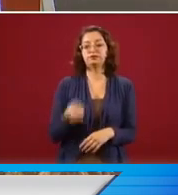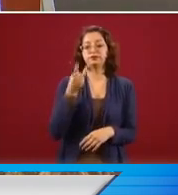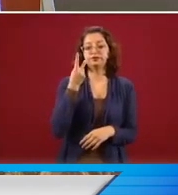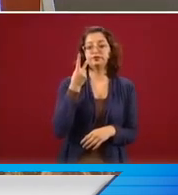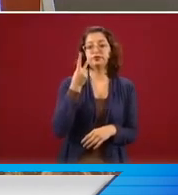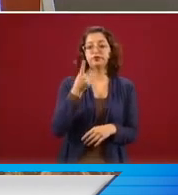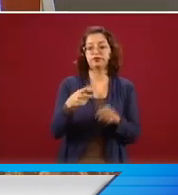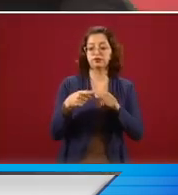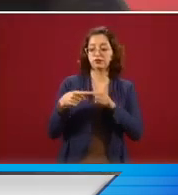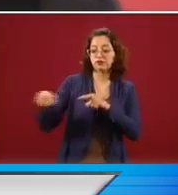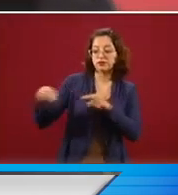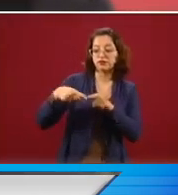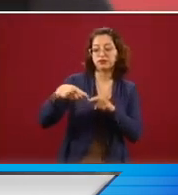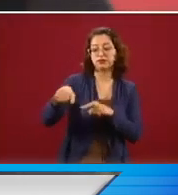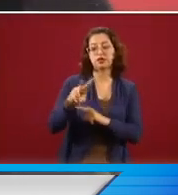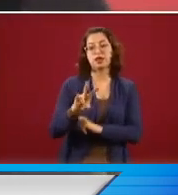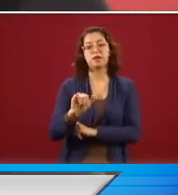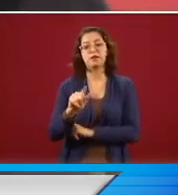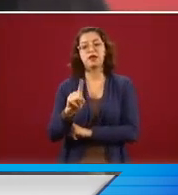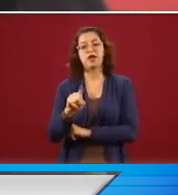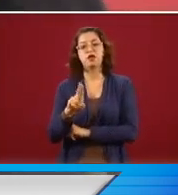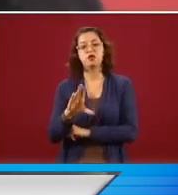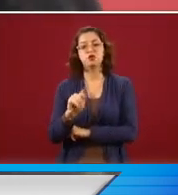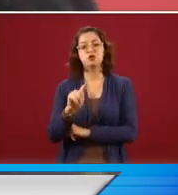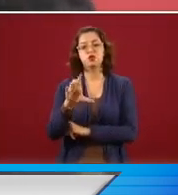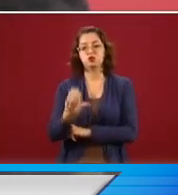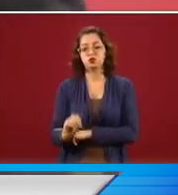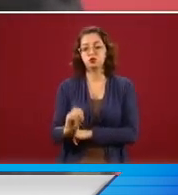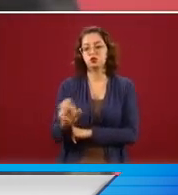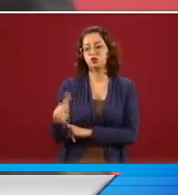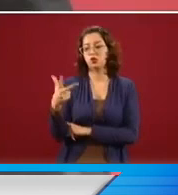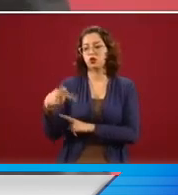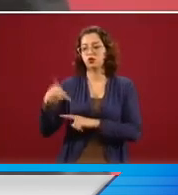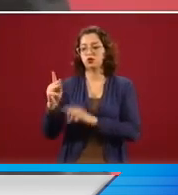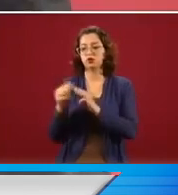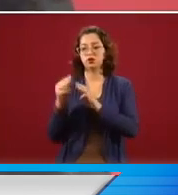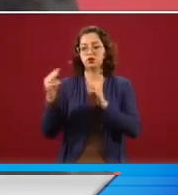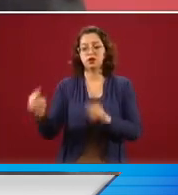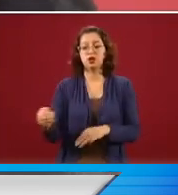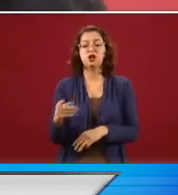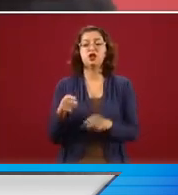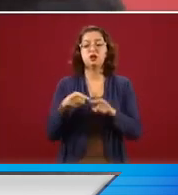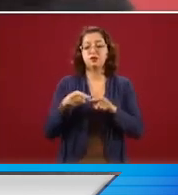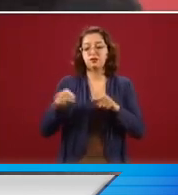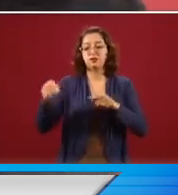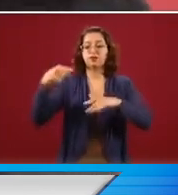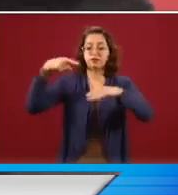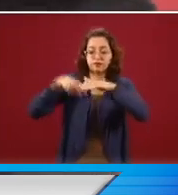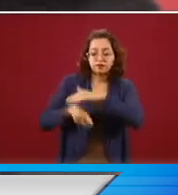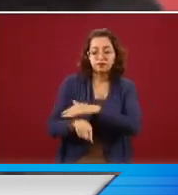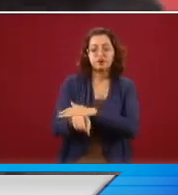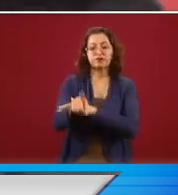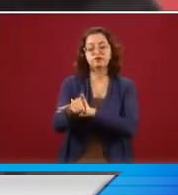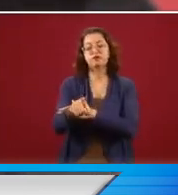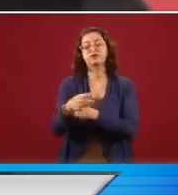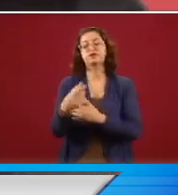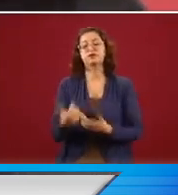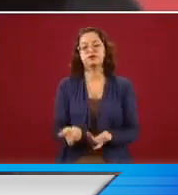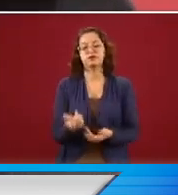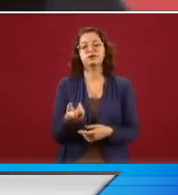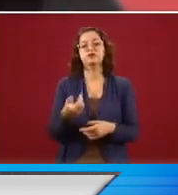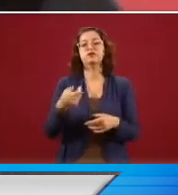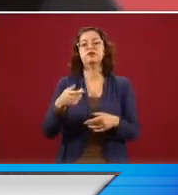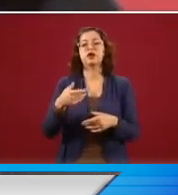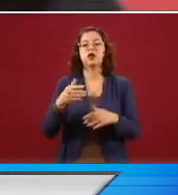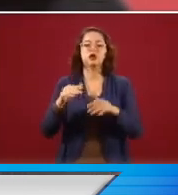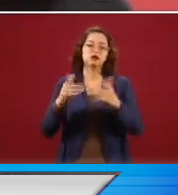de viaducto de 8 kilómetros cada uno. La obra está concluida desde diciembre de 2019 al 100% y en este momento se realizan